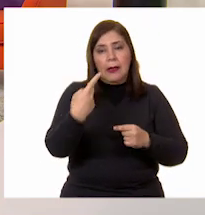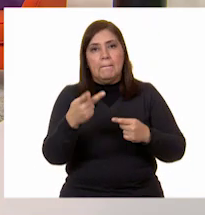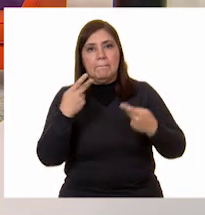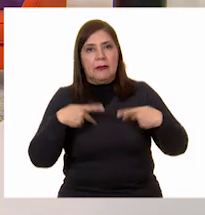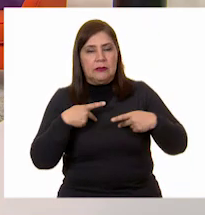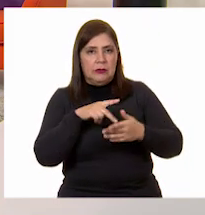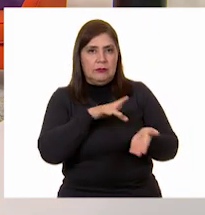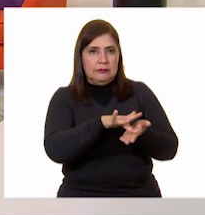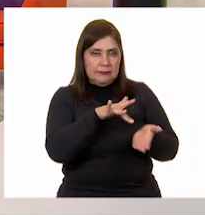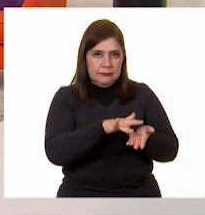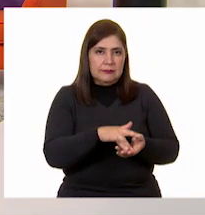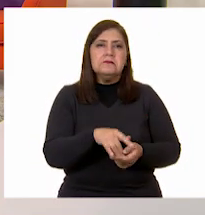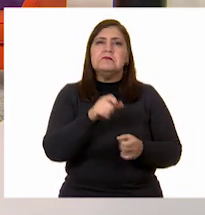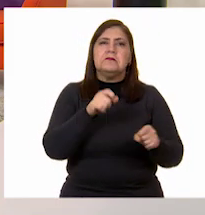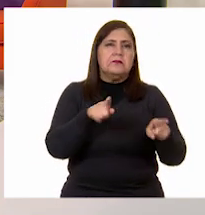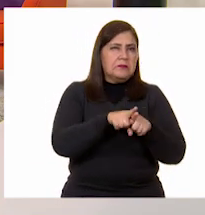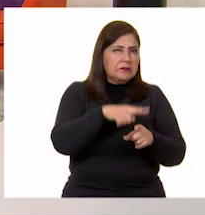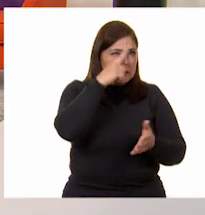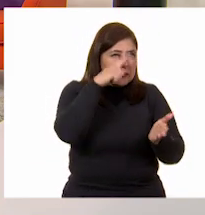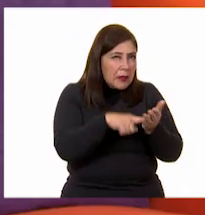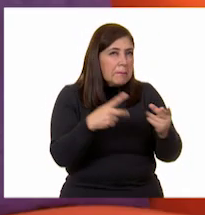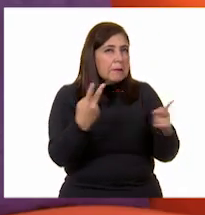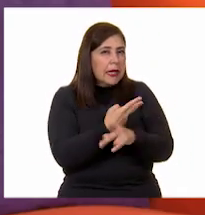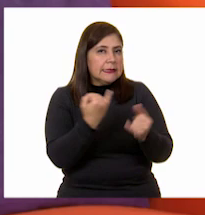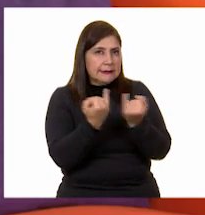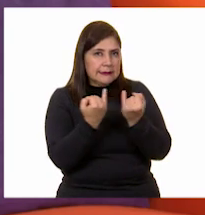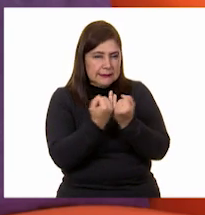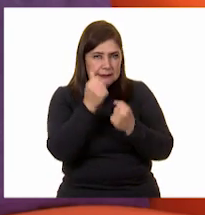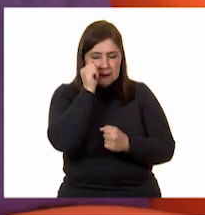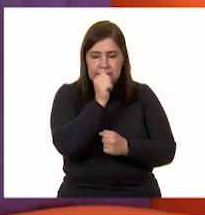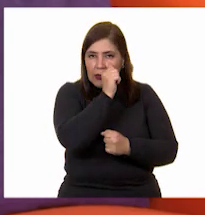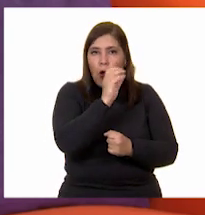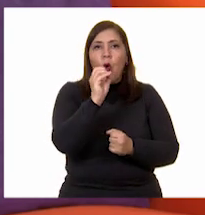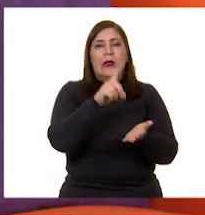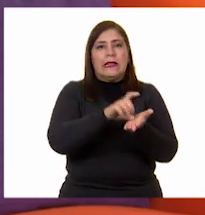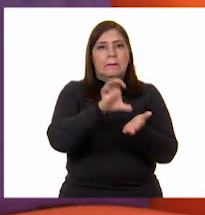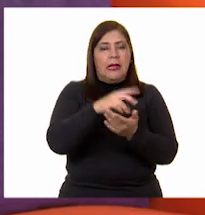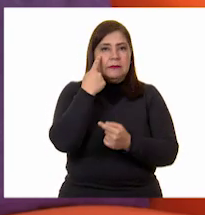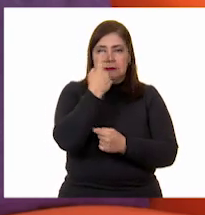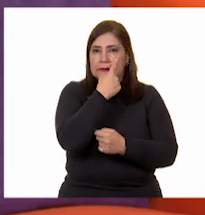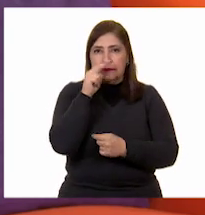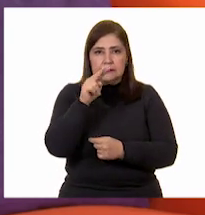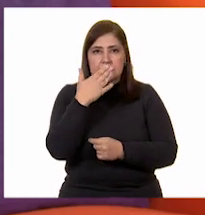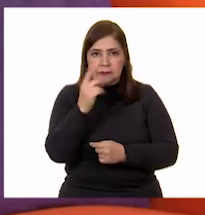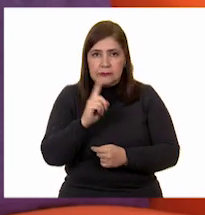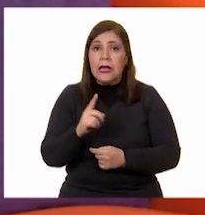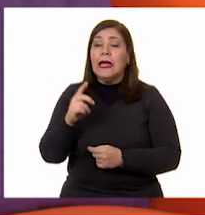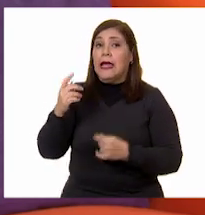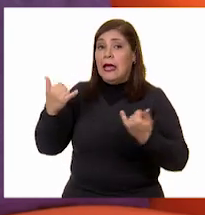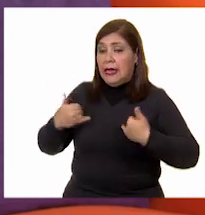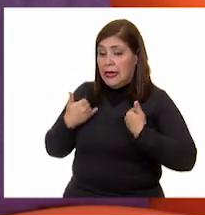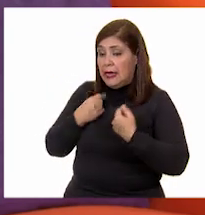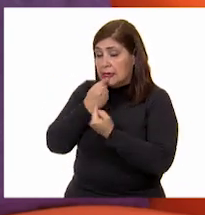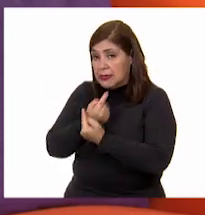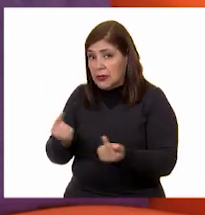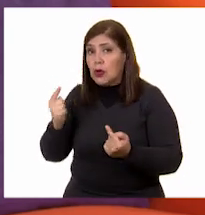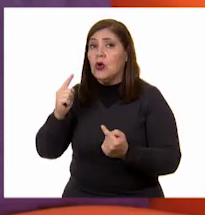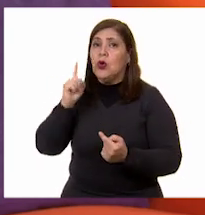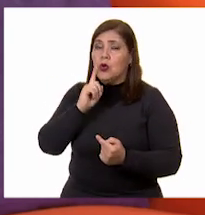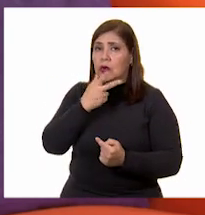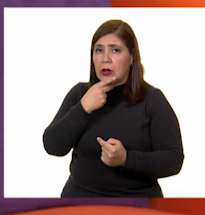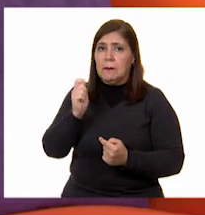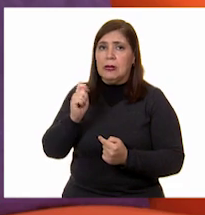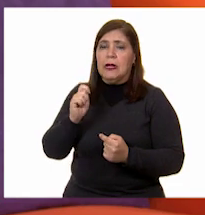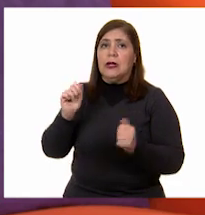con las personas con discapacidad visual, ¿cierto? Para las niñas, niños y jóvenes con discapacidad visual, los